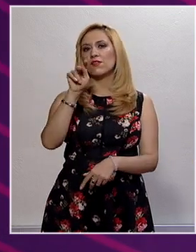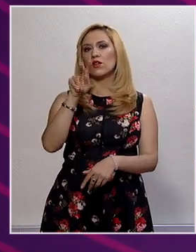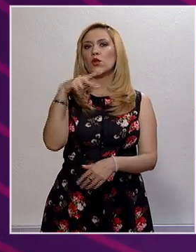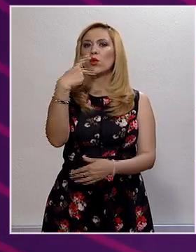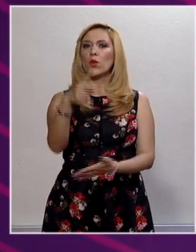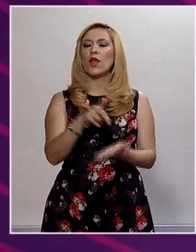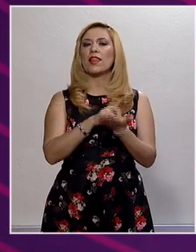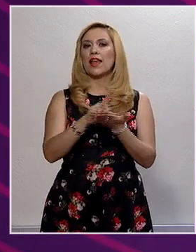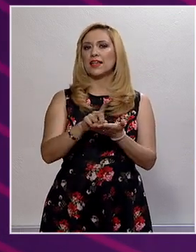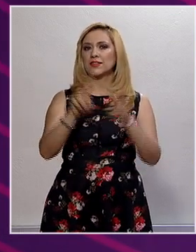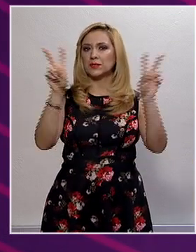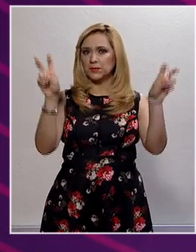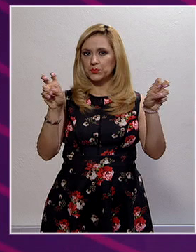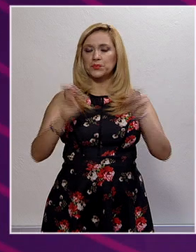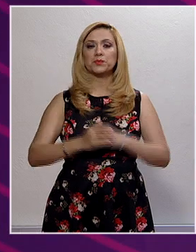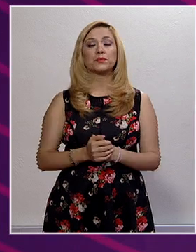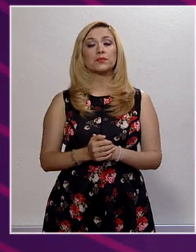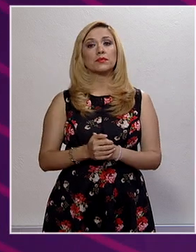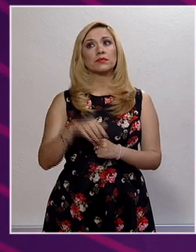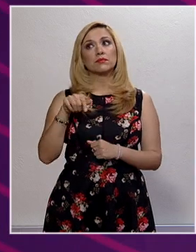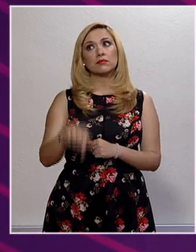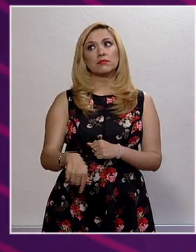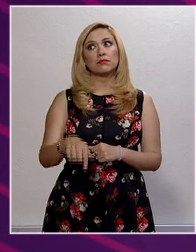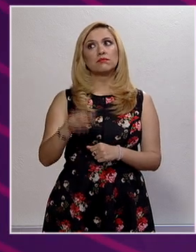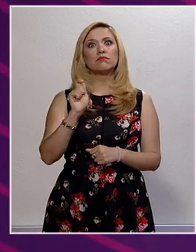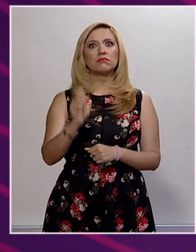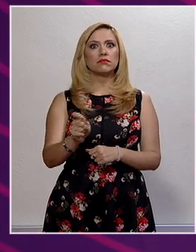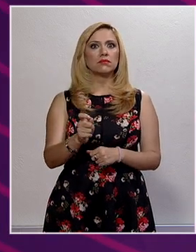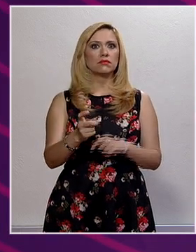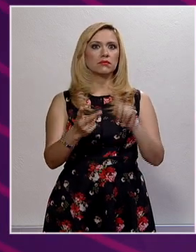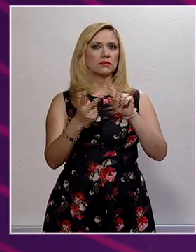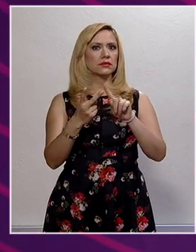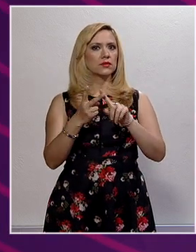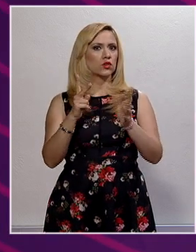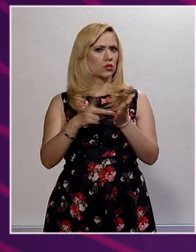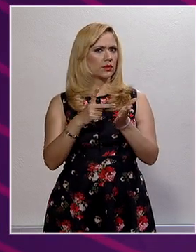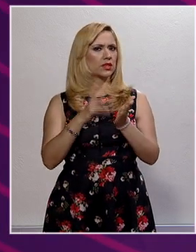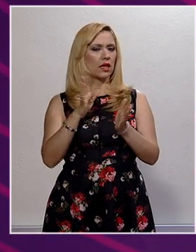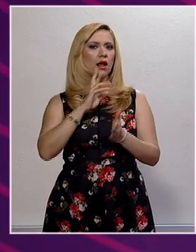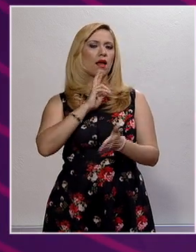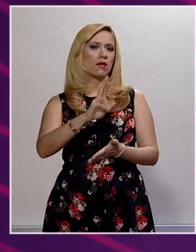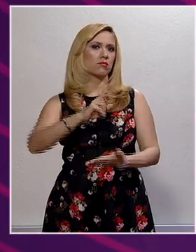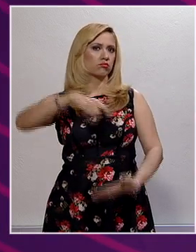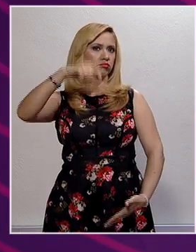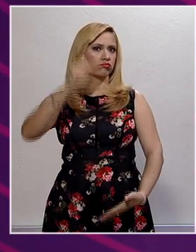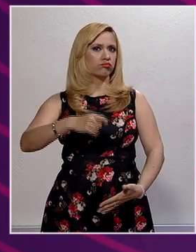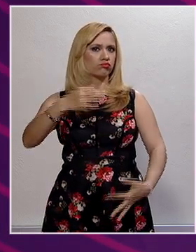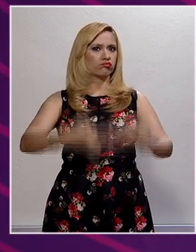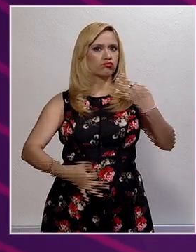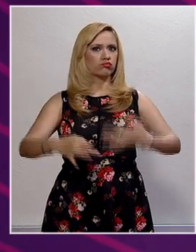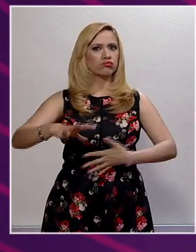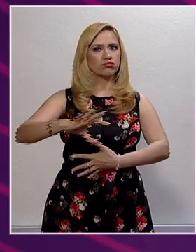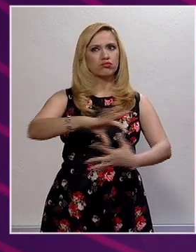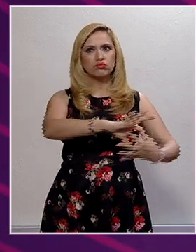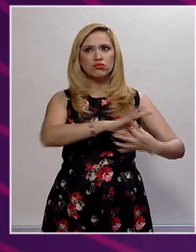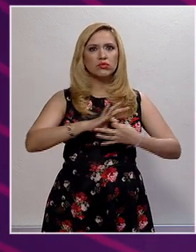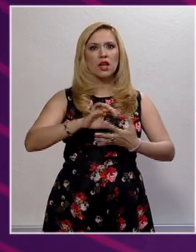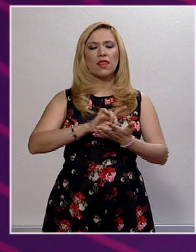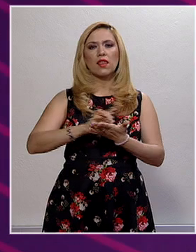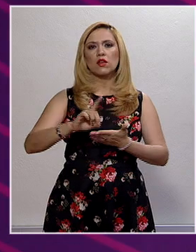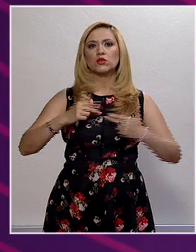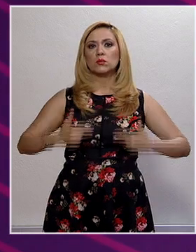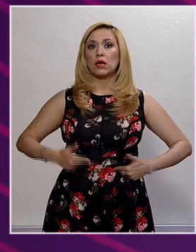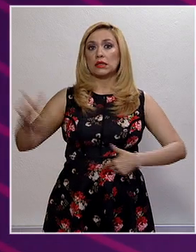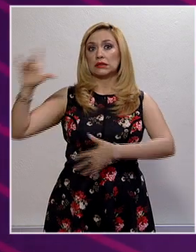comentaremos por segunda vez la importancia de las sentencias de la Corte Interamericana de Derechos Humanos. Nos enfocaremos en un caso